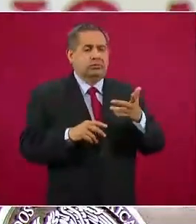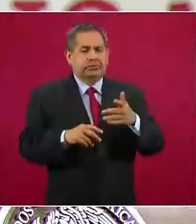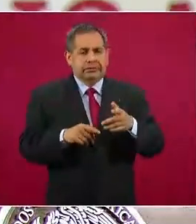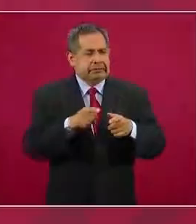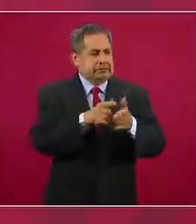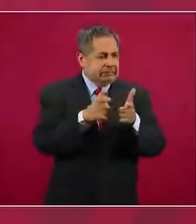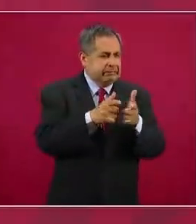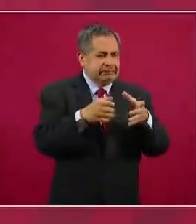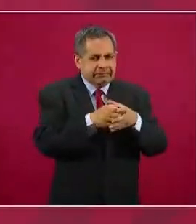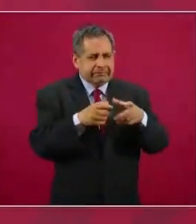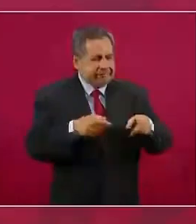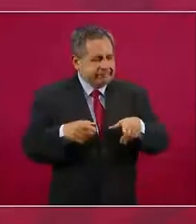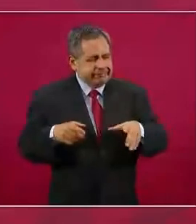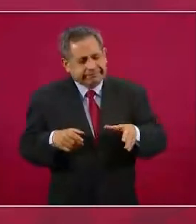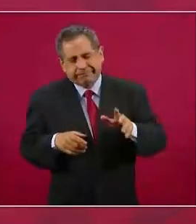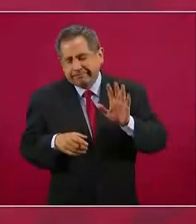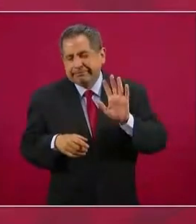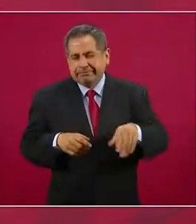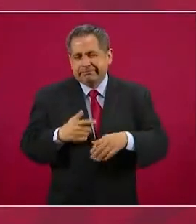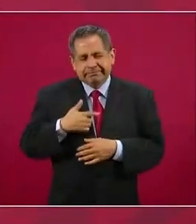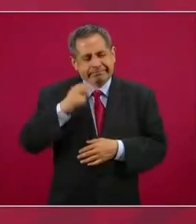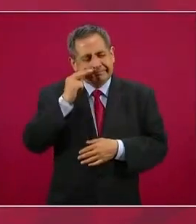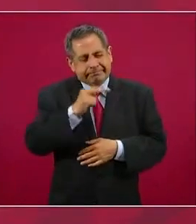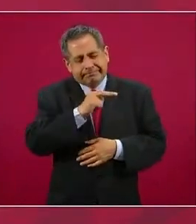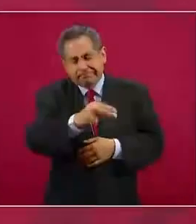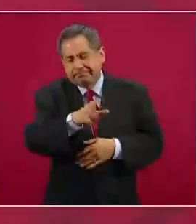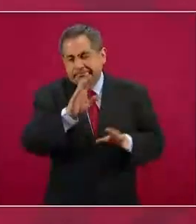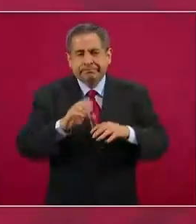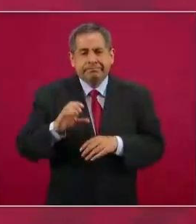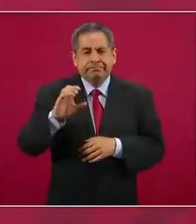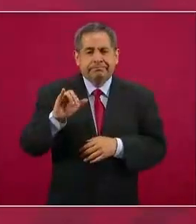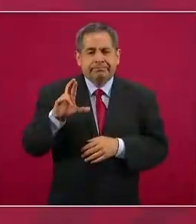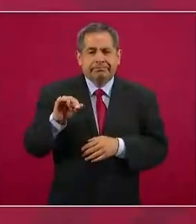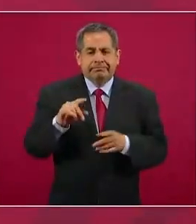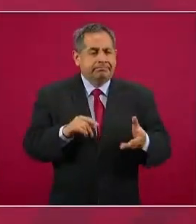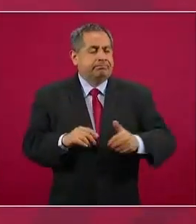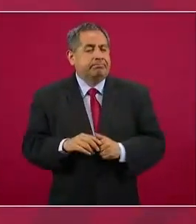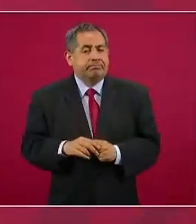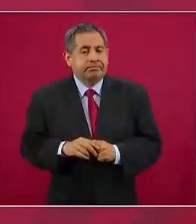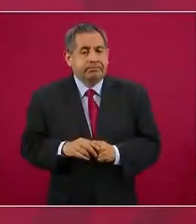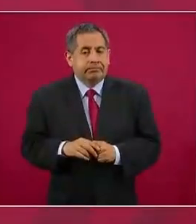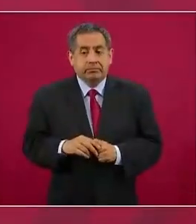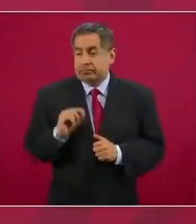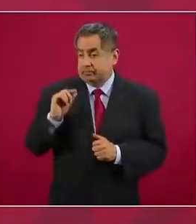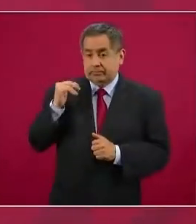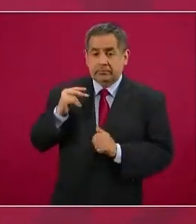O sea, vi algunas notas. Ahora que lo volví a decir,